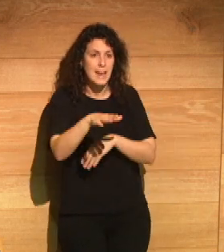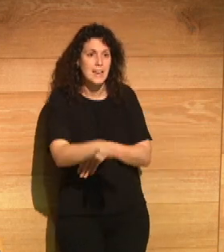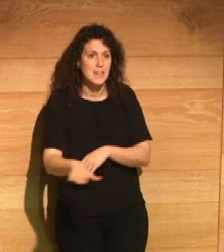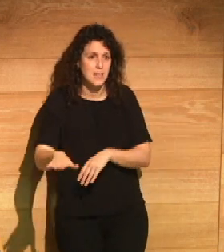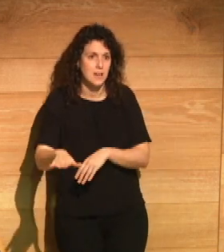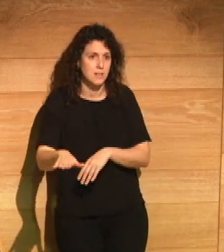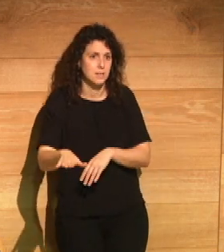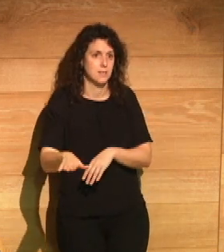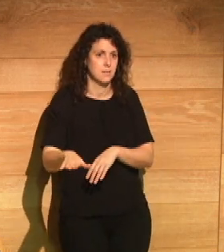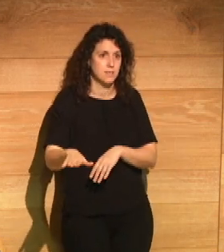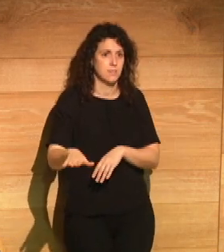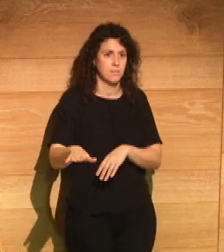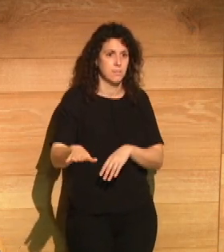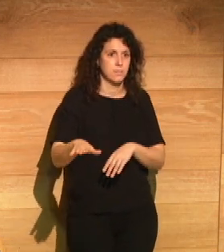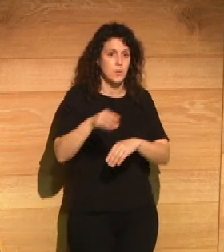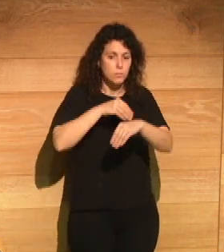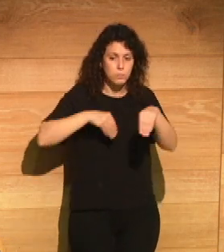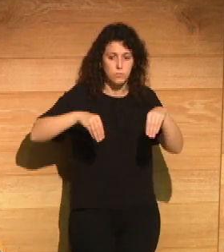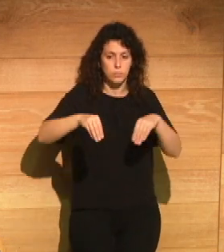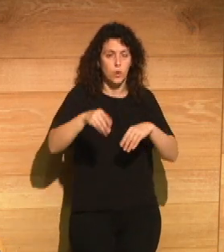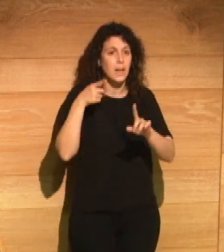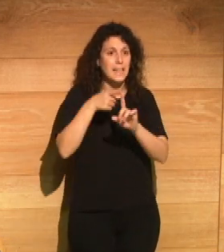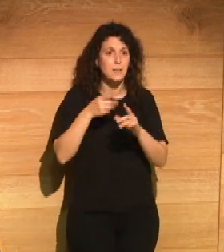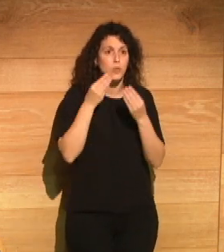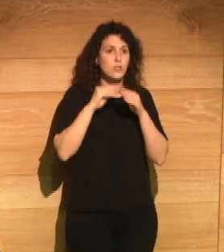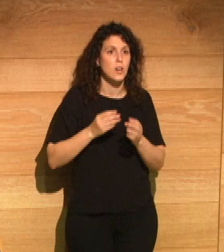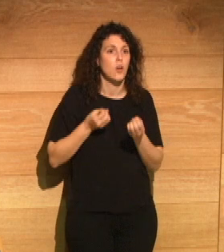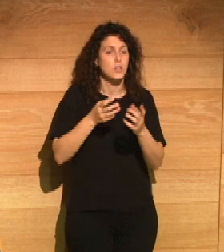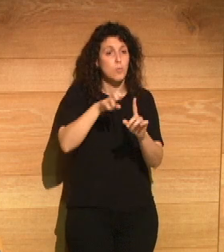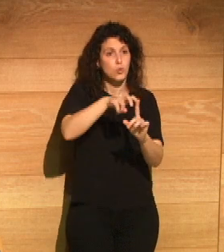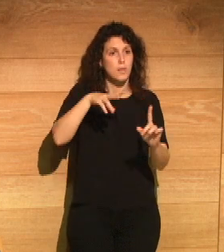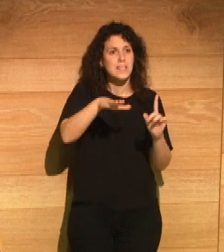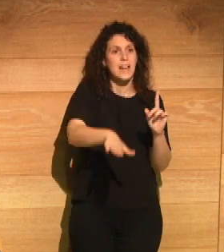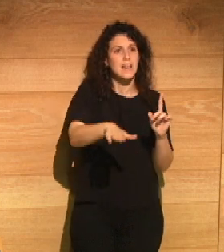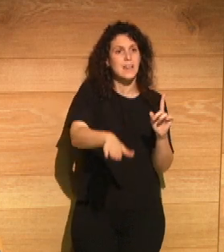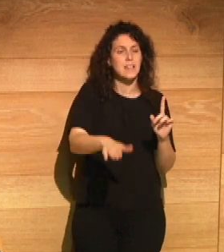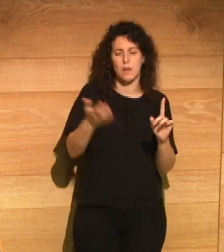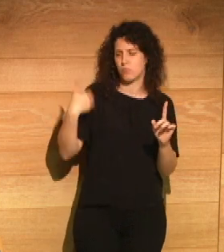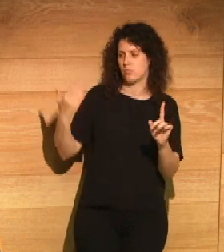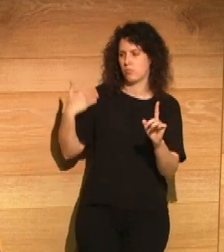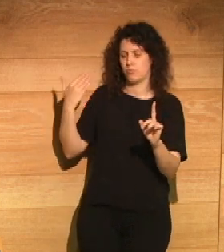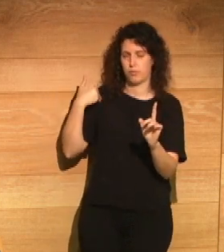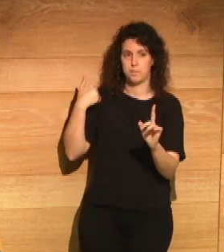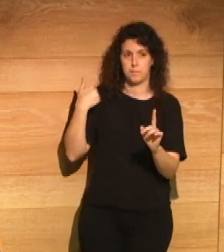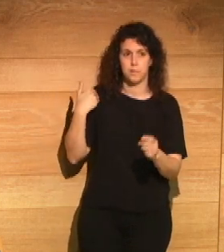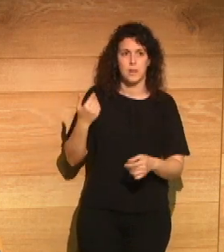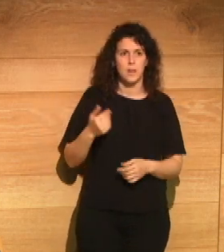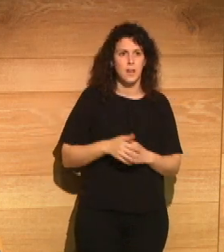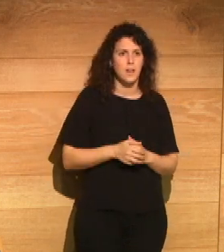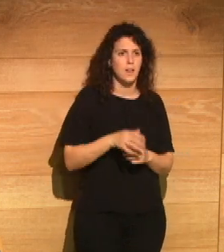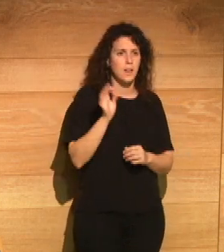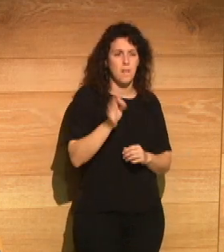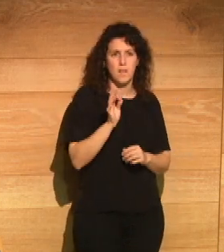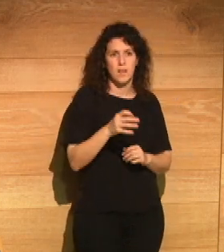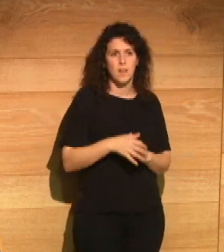y ponerse en el lugar de la niña para contarnos la historia desde el punto de vista de la niña que fue, ¿verdad? Yo a veces lo sentía que era